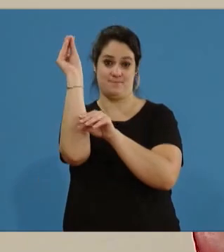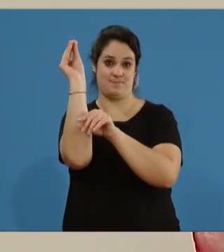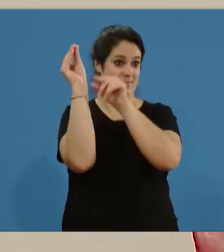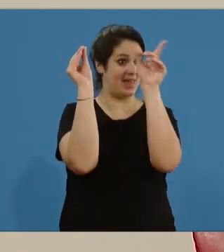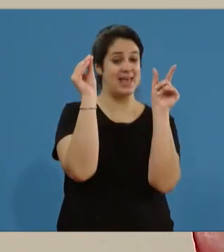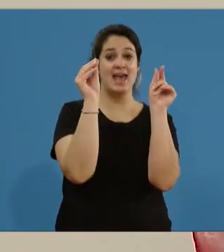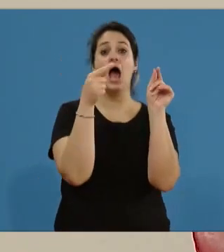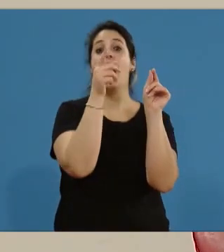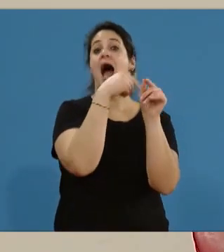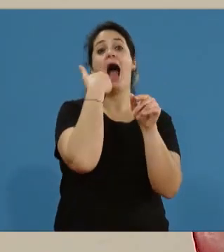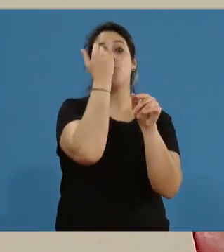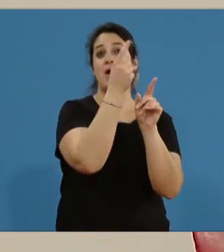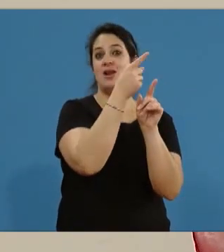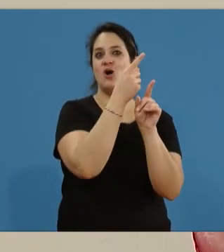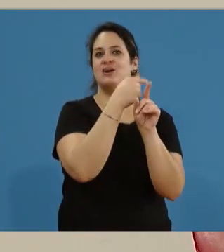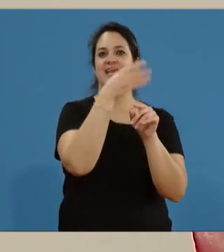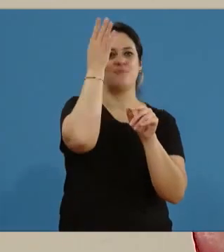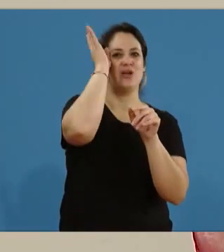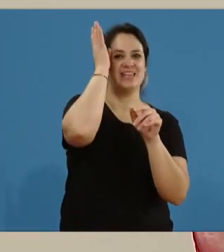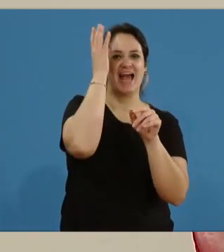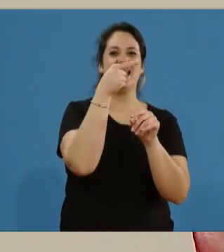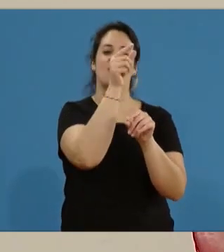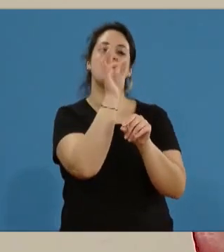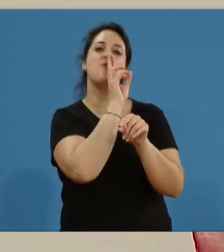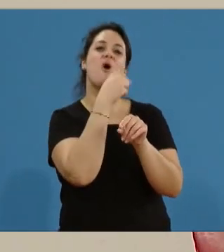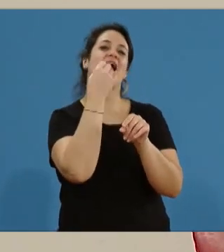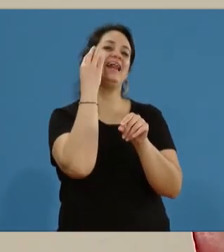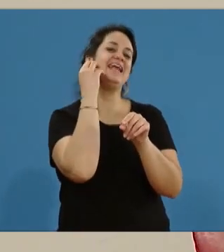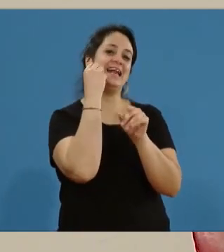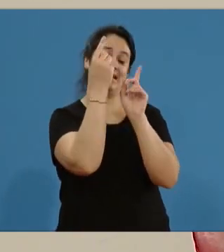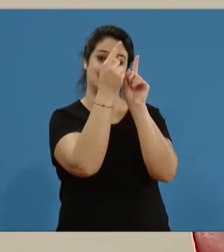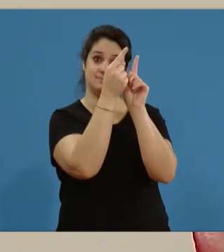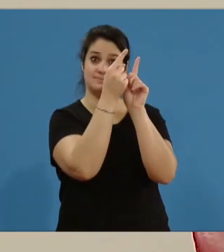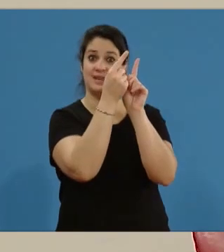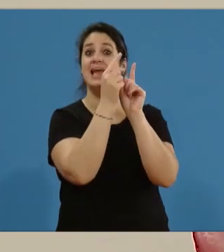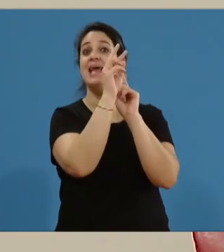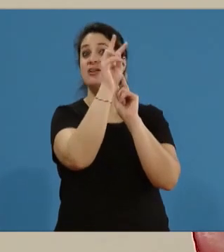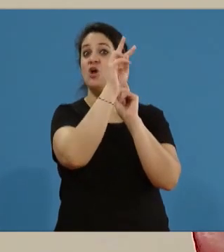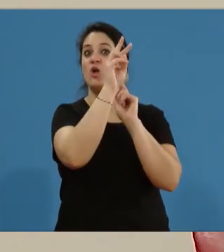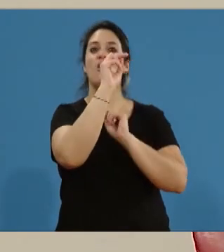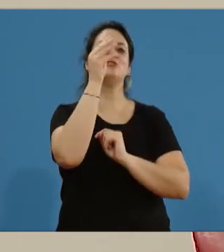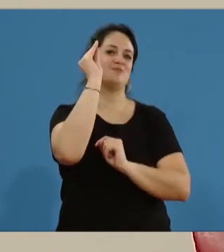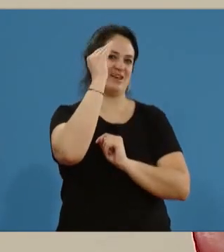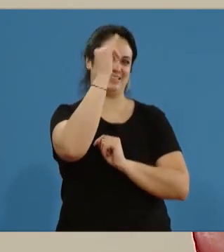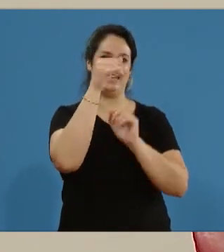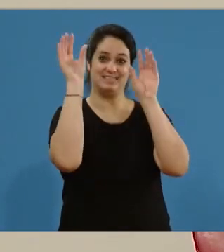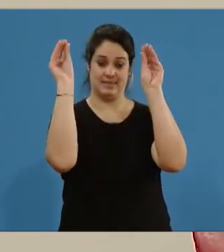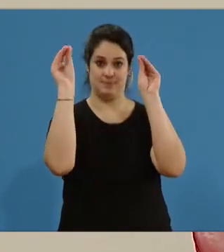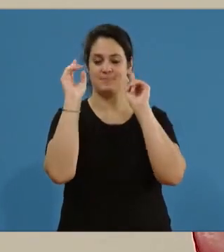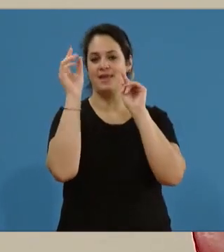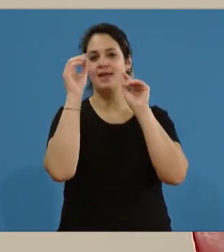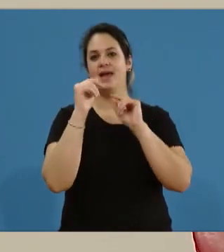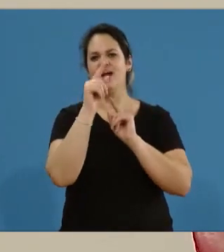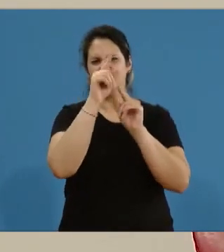Sus abuelos paternos son un señor italiano casado con una señora inglesa. Estos viven en Brasil. Cierta